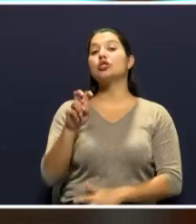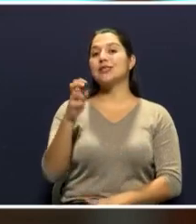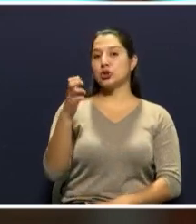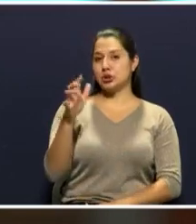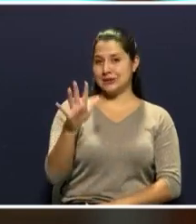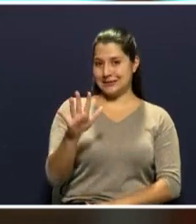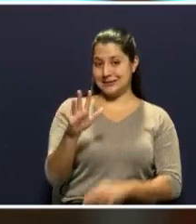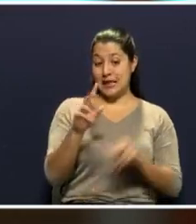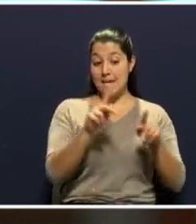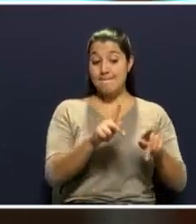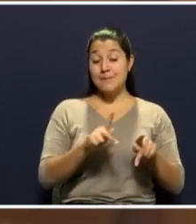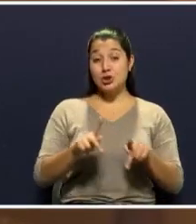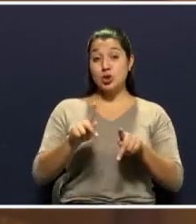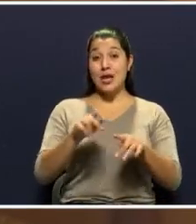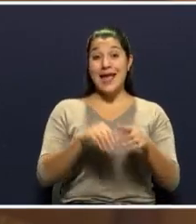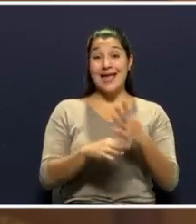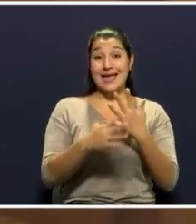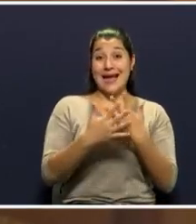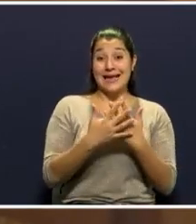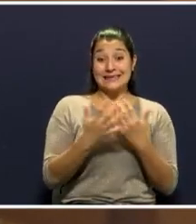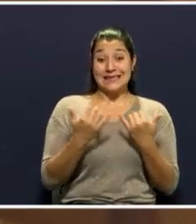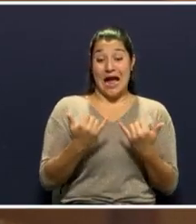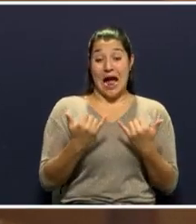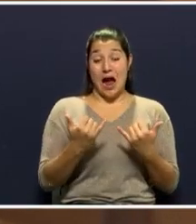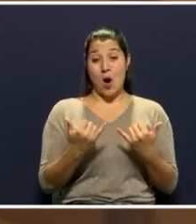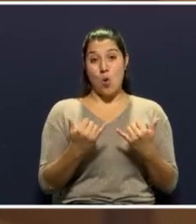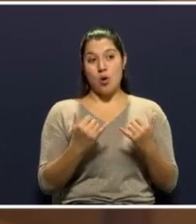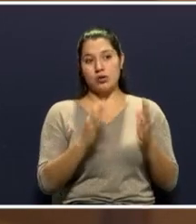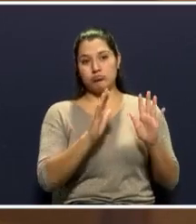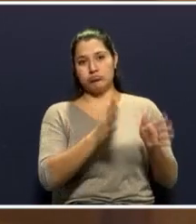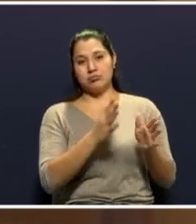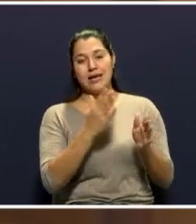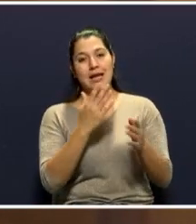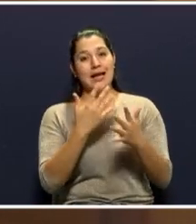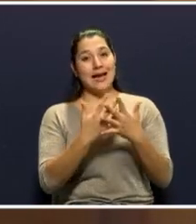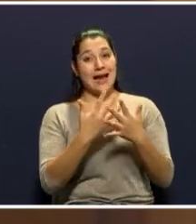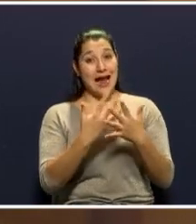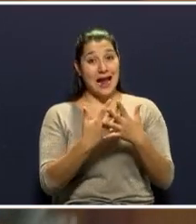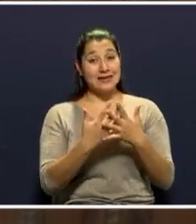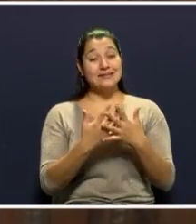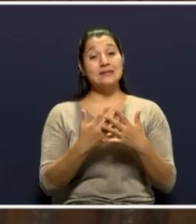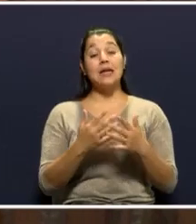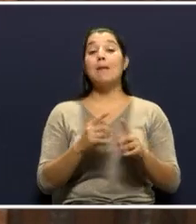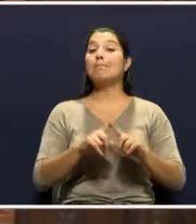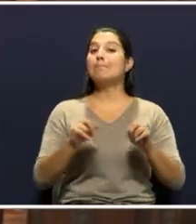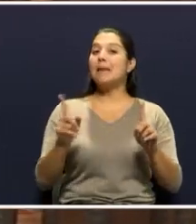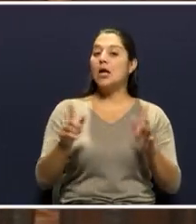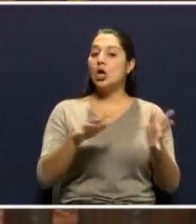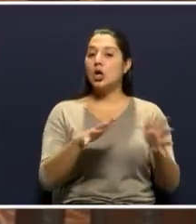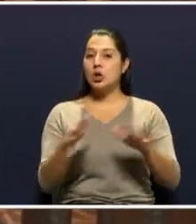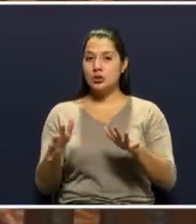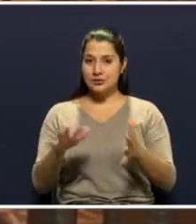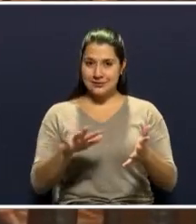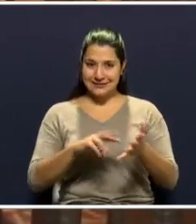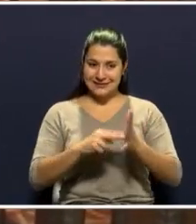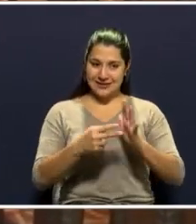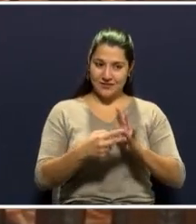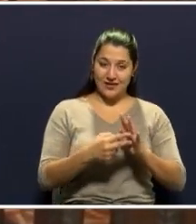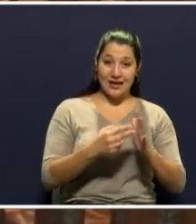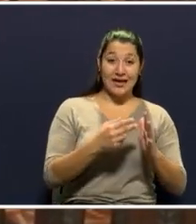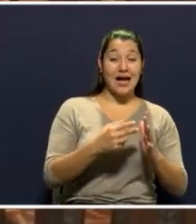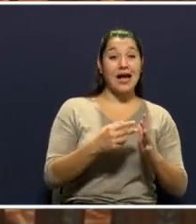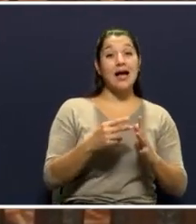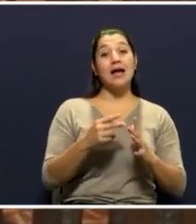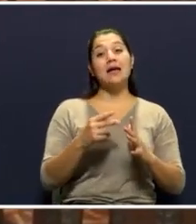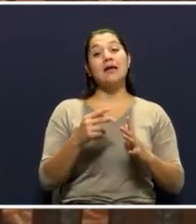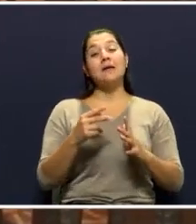3.215 son los privados de libertad que se encuentran descontando sus condenas en el sistema semi-institucional, es decir, fuera de la cárcel, pero